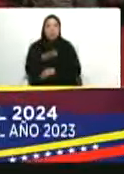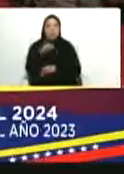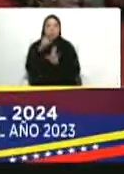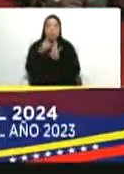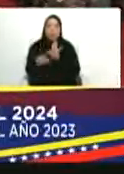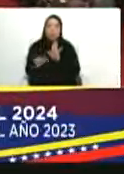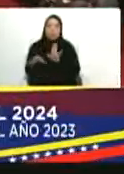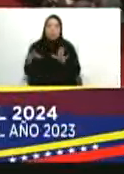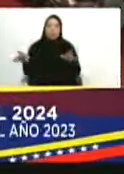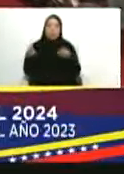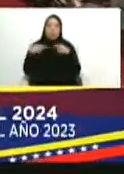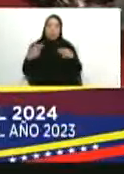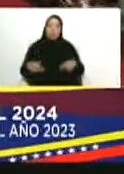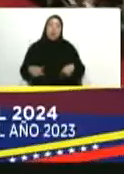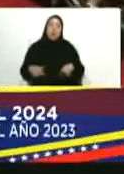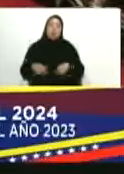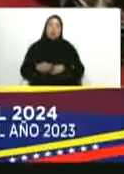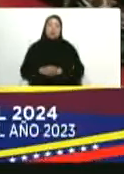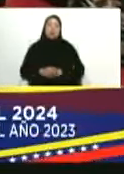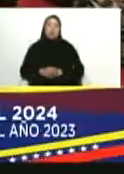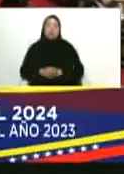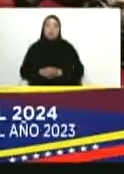derechos humanos.